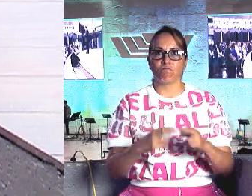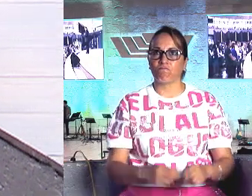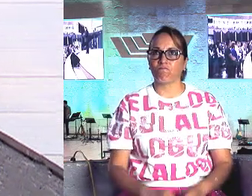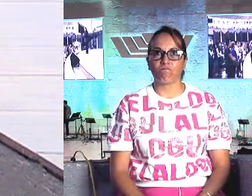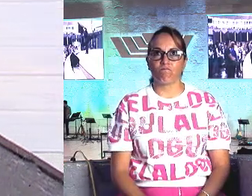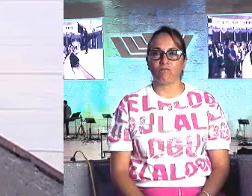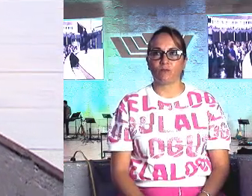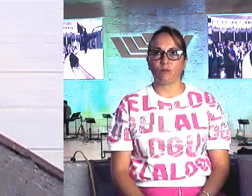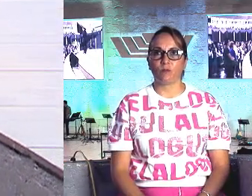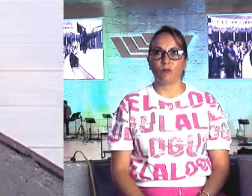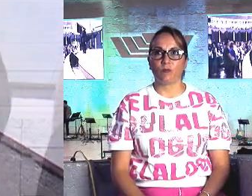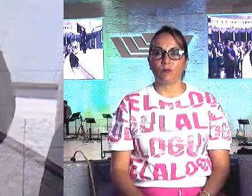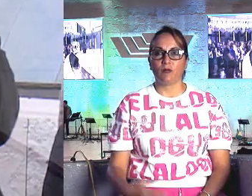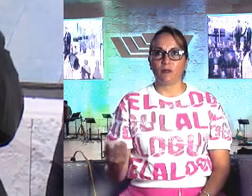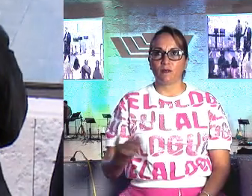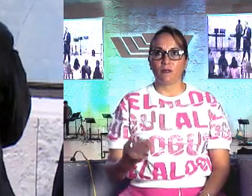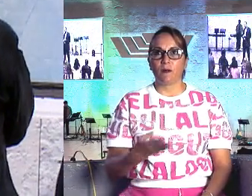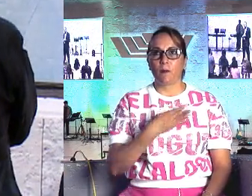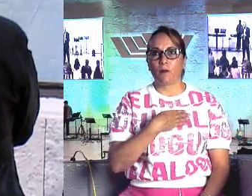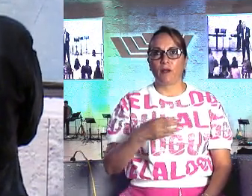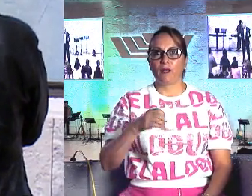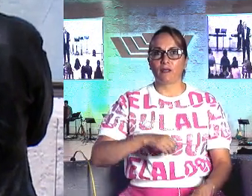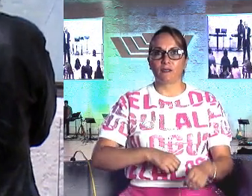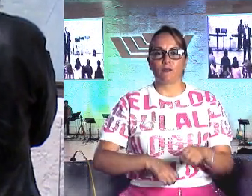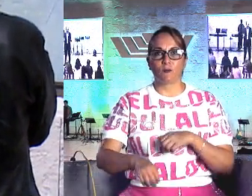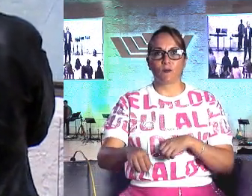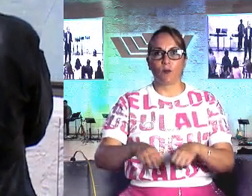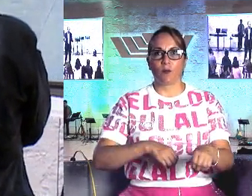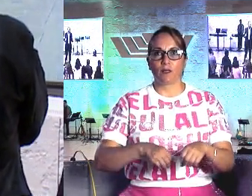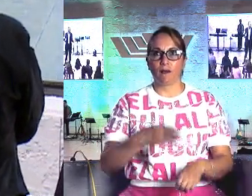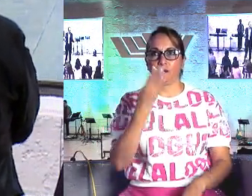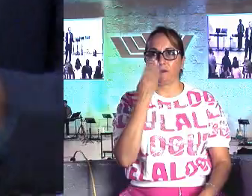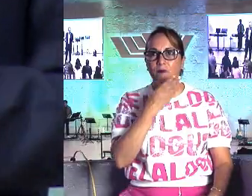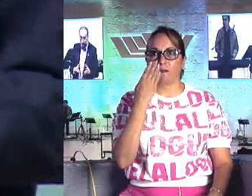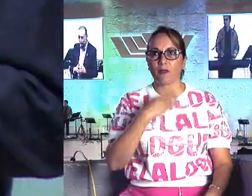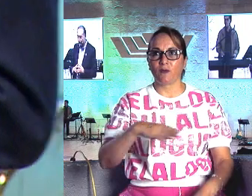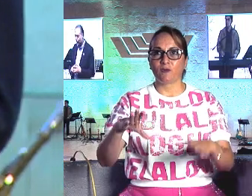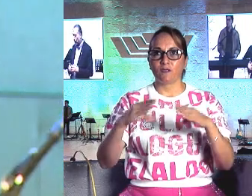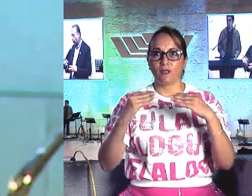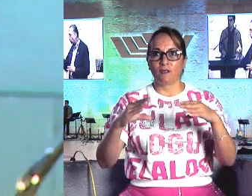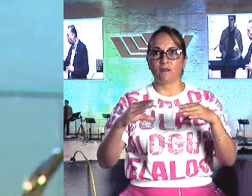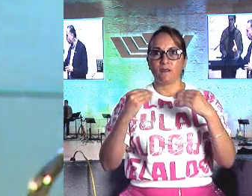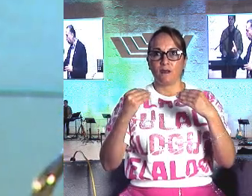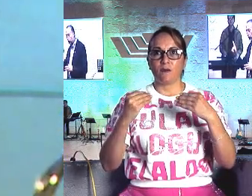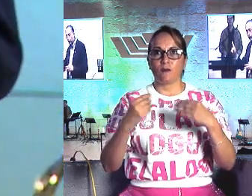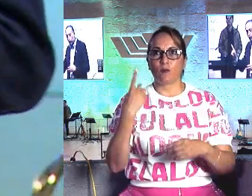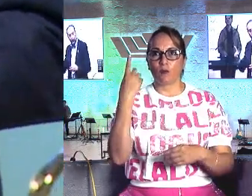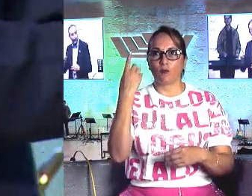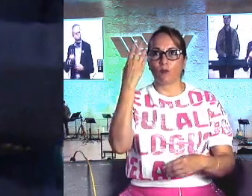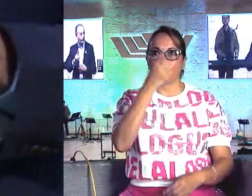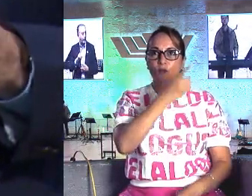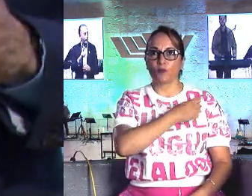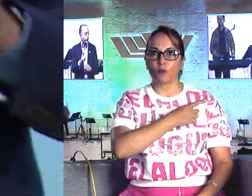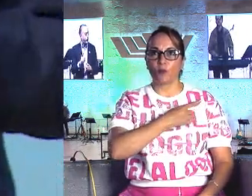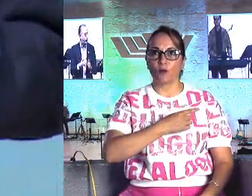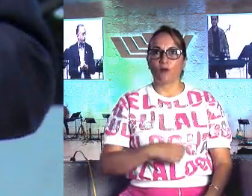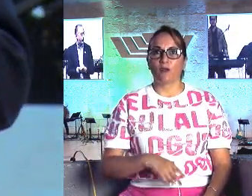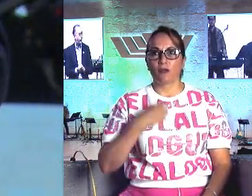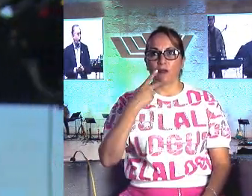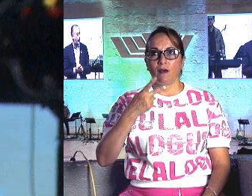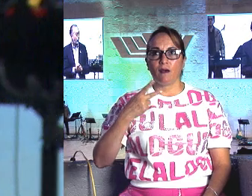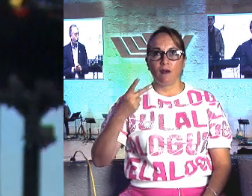de hacer buenas obras, y la Biblia nos enseña, los seres humanos, no hay uno solo en toda la historia que haya hecho lo